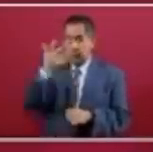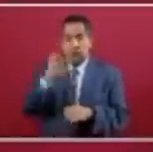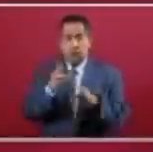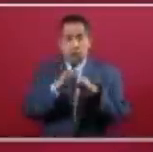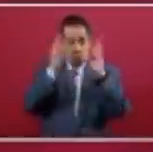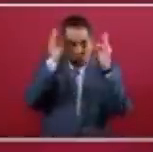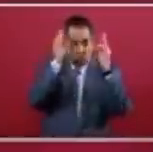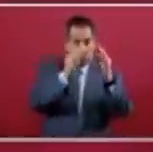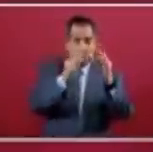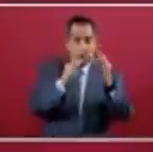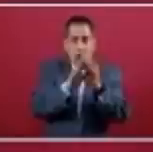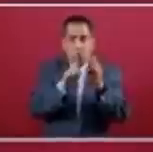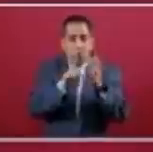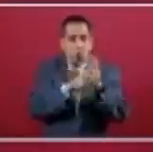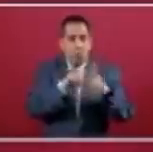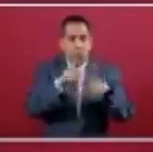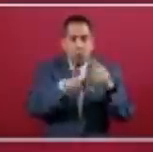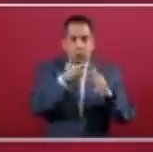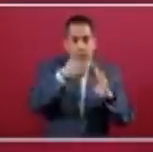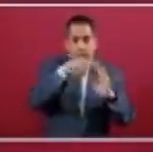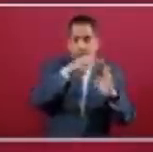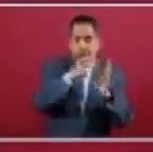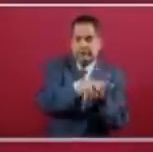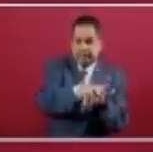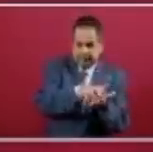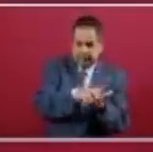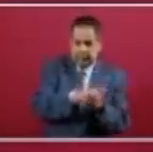consulados y cómo se puede ahorrar,